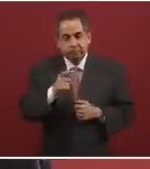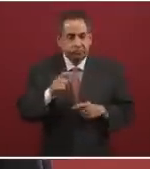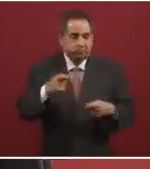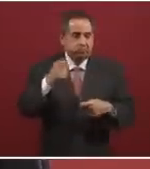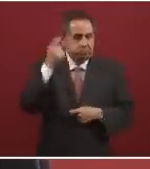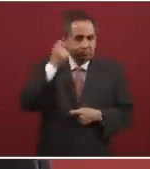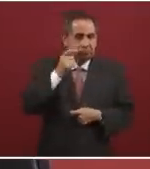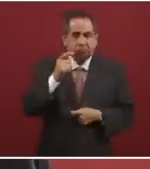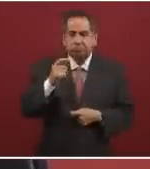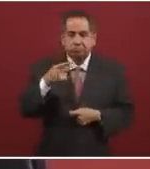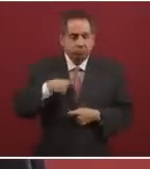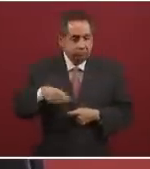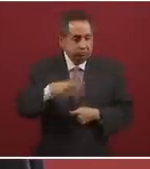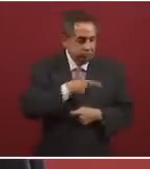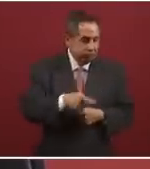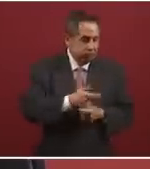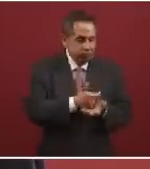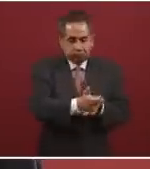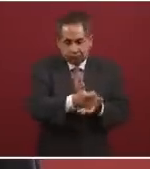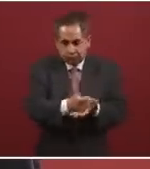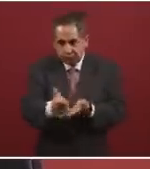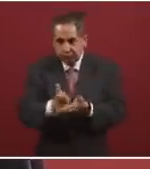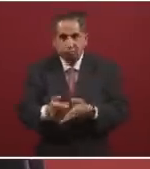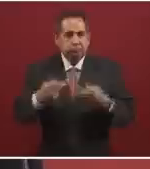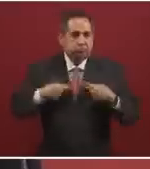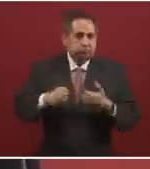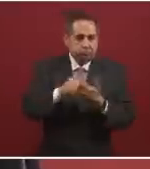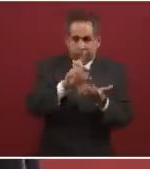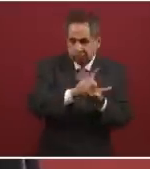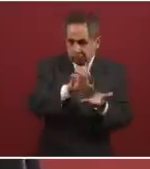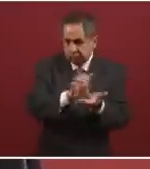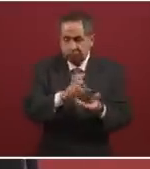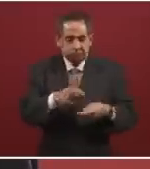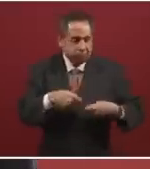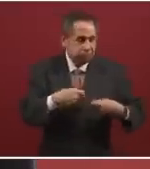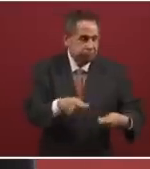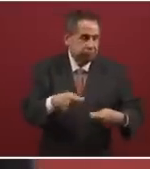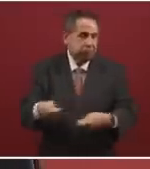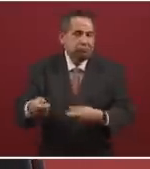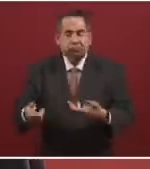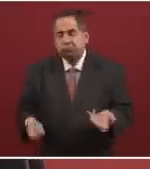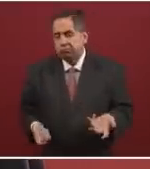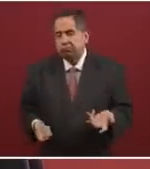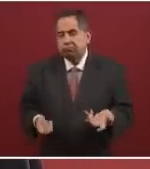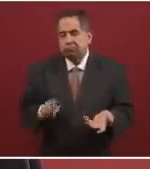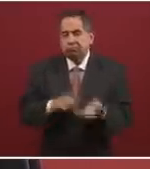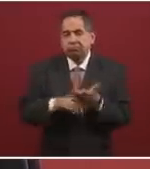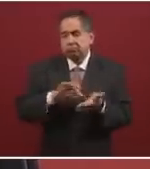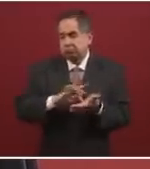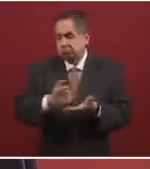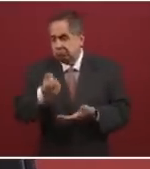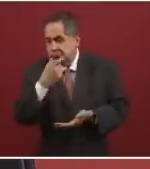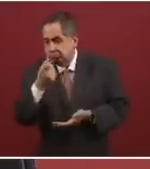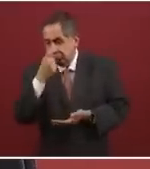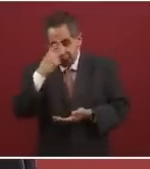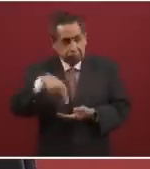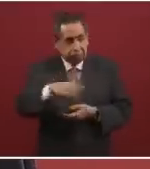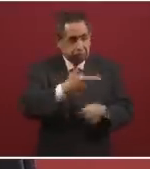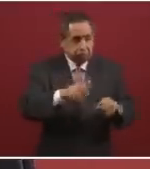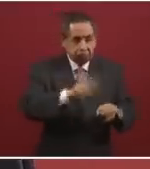los pobres, los discapacitados, que haya medicinas en los centros de